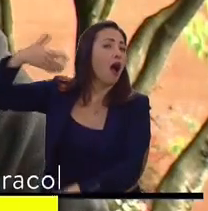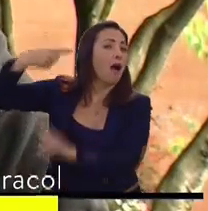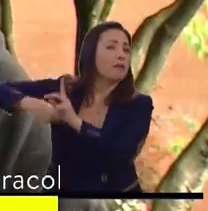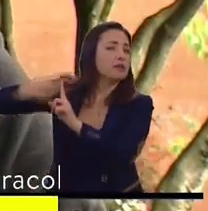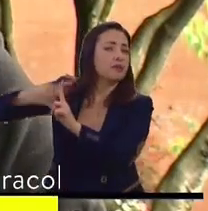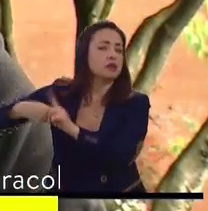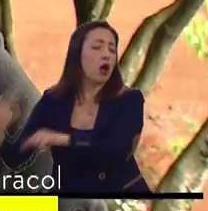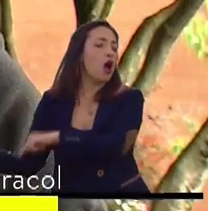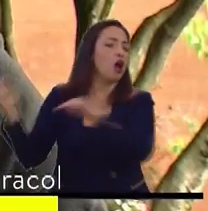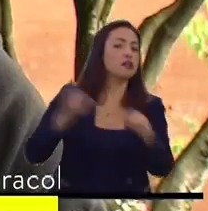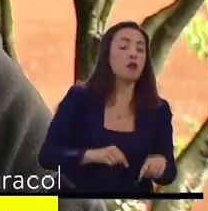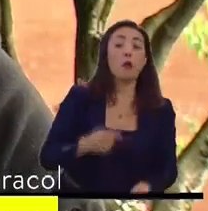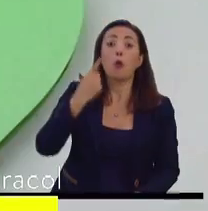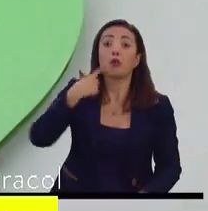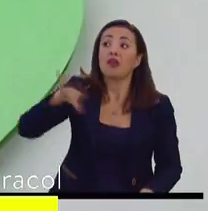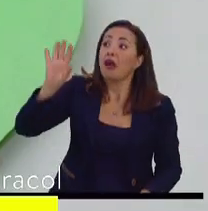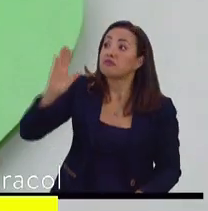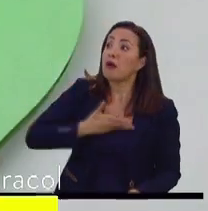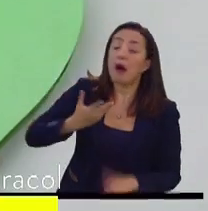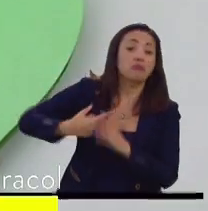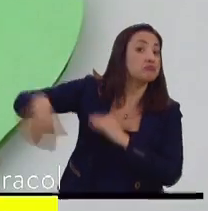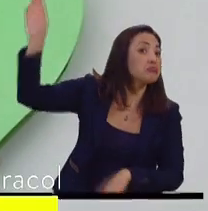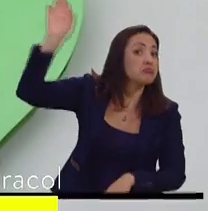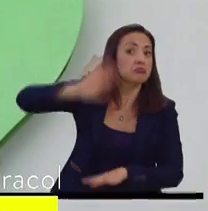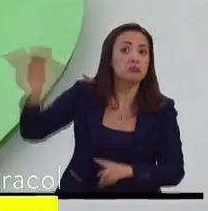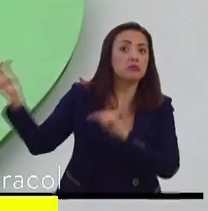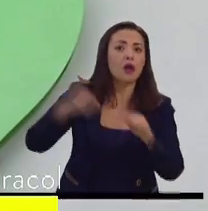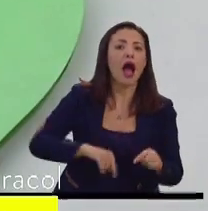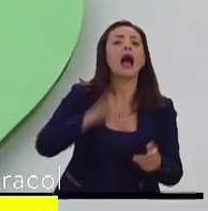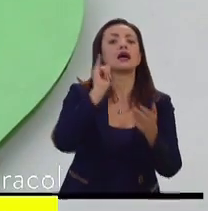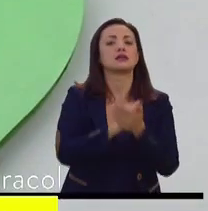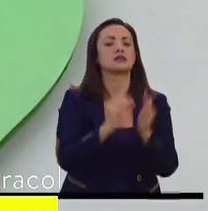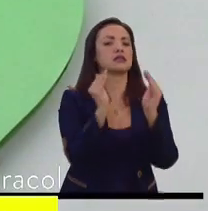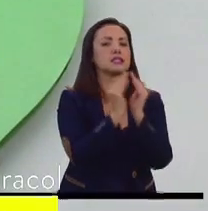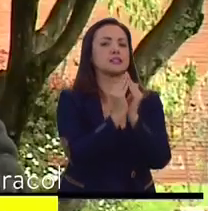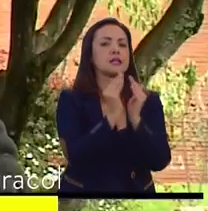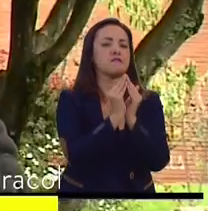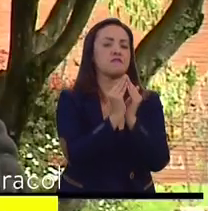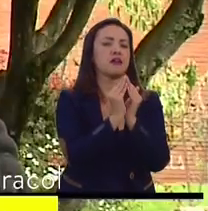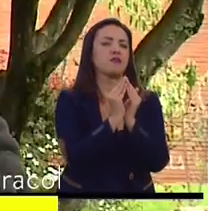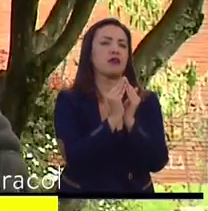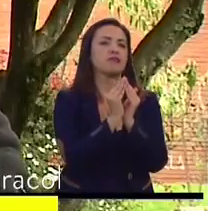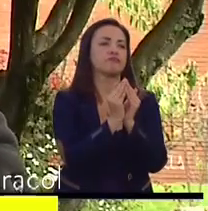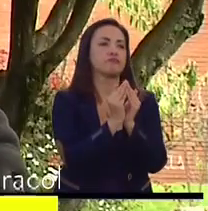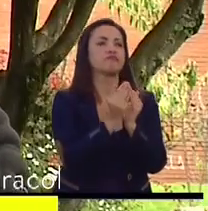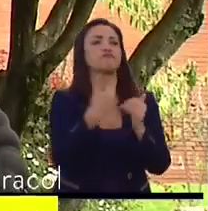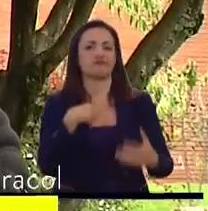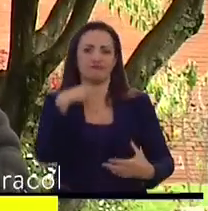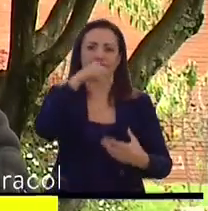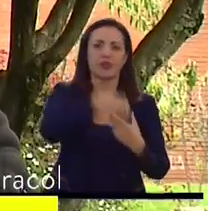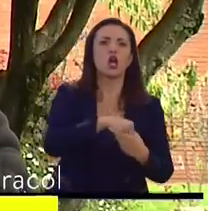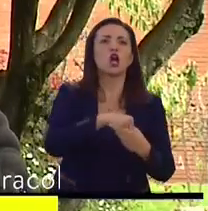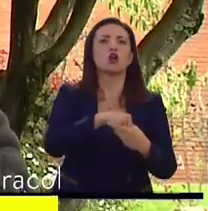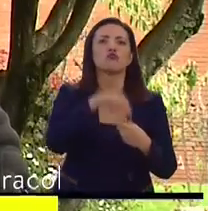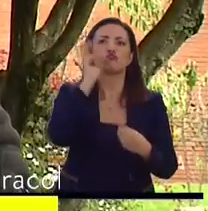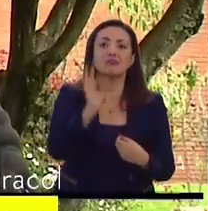pero una vez pues se fue y nunca más volvió. El ICBF me dio, no una familia, digamos, directamente de sangre, pero